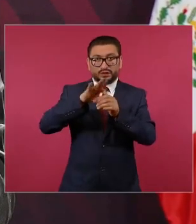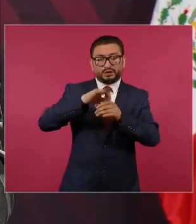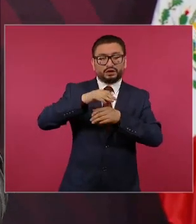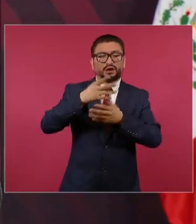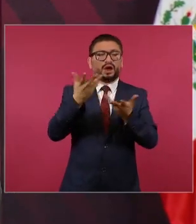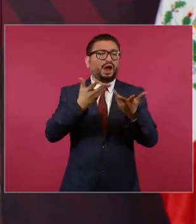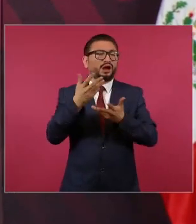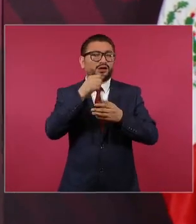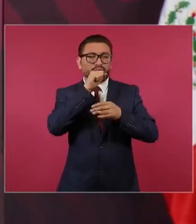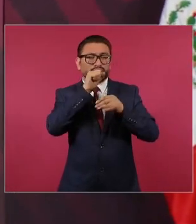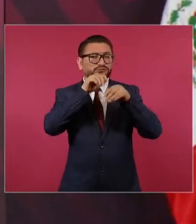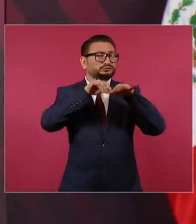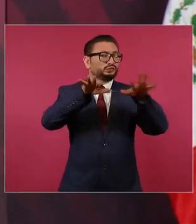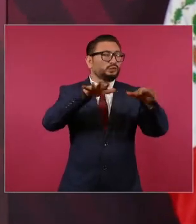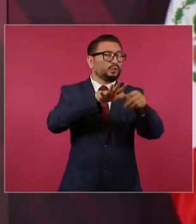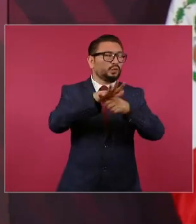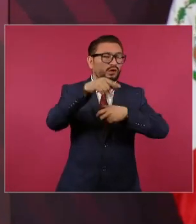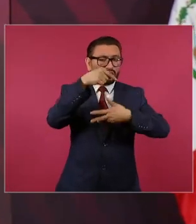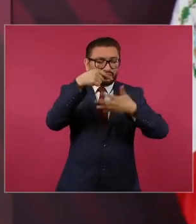Los